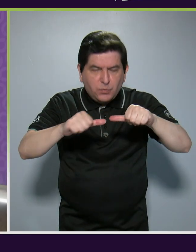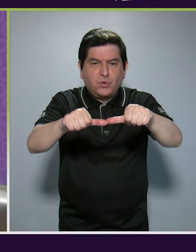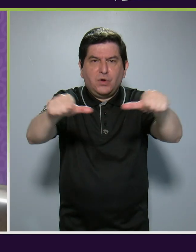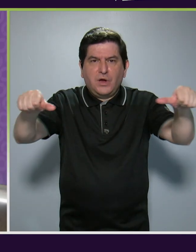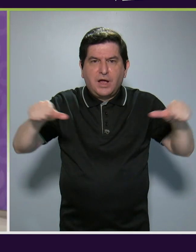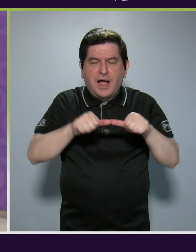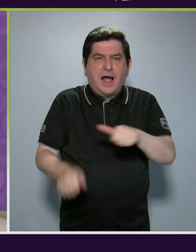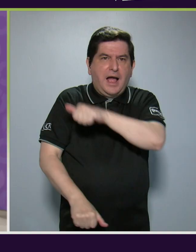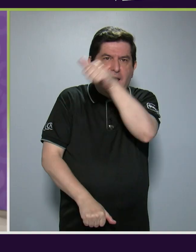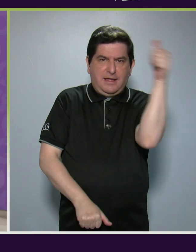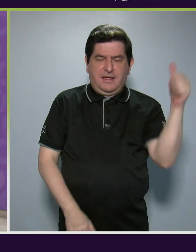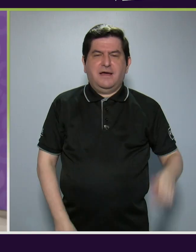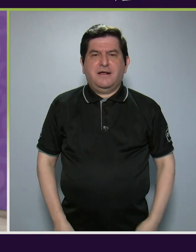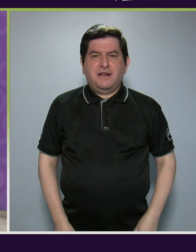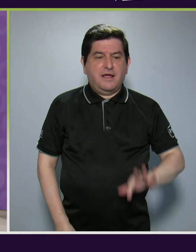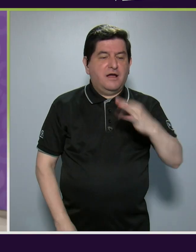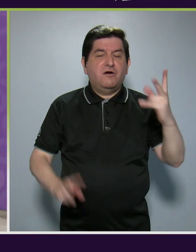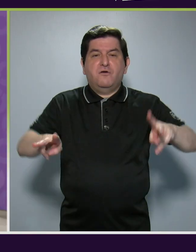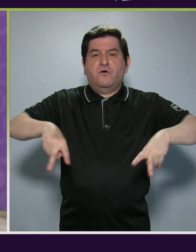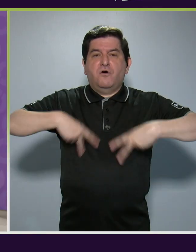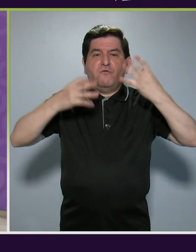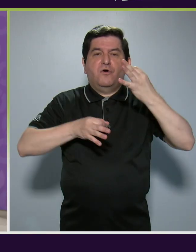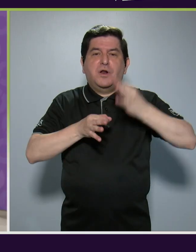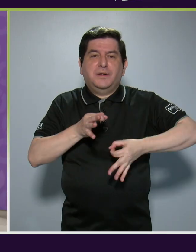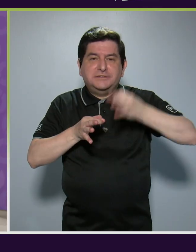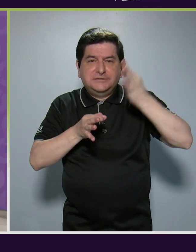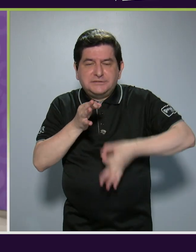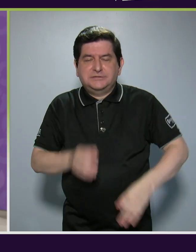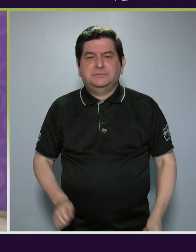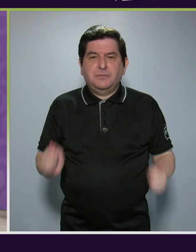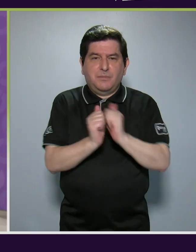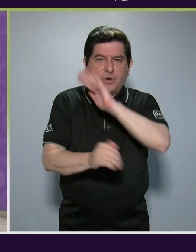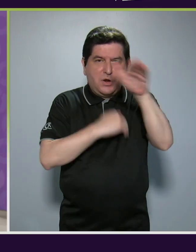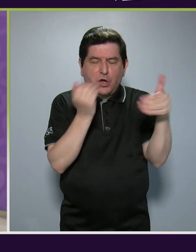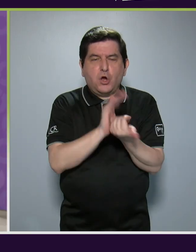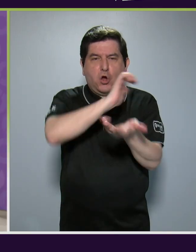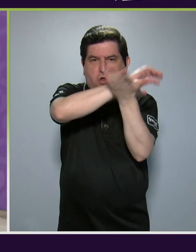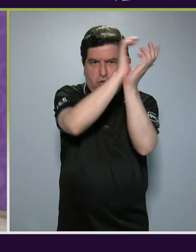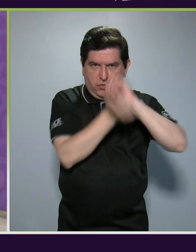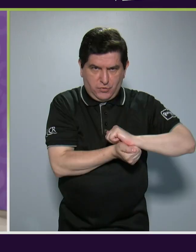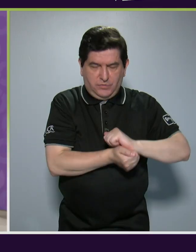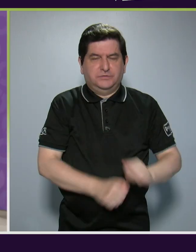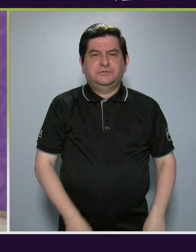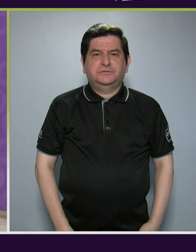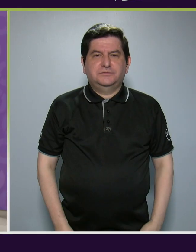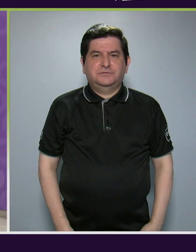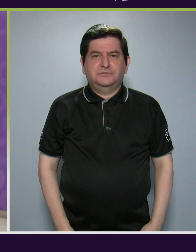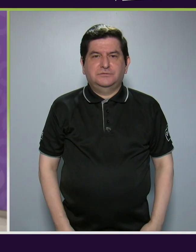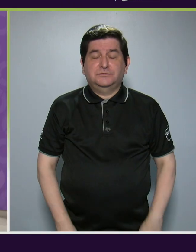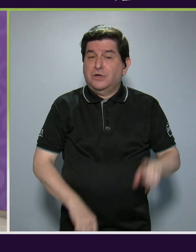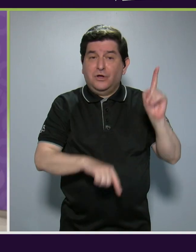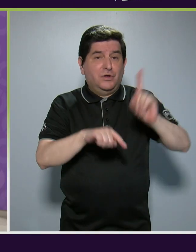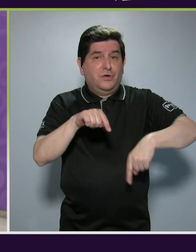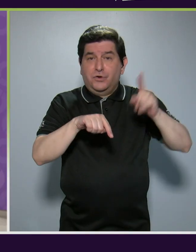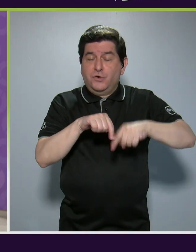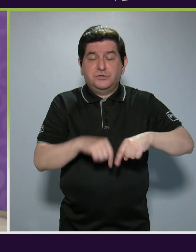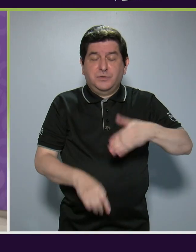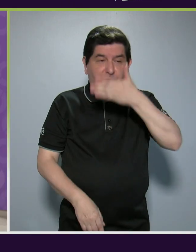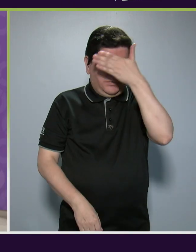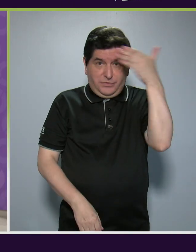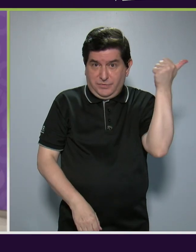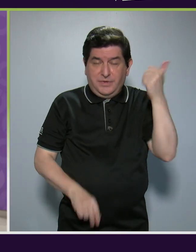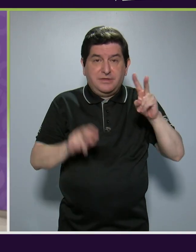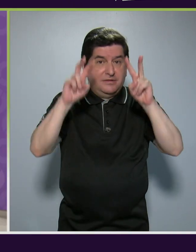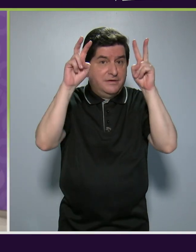azul, sostener este estilo de vida simple con todos estos cambios, porque obviamente no se pueden obviar. Recordemos que el